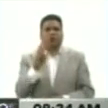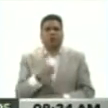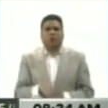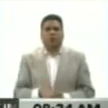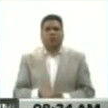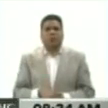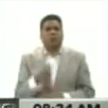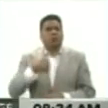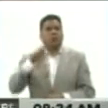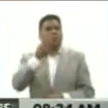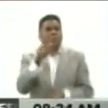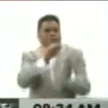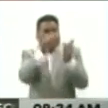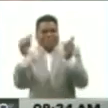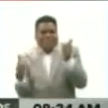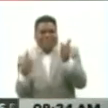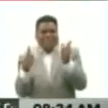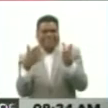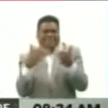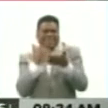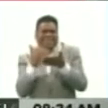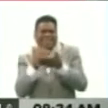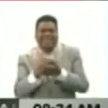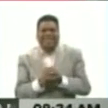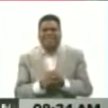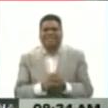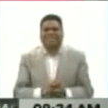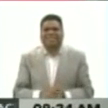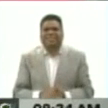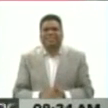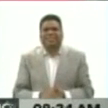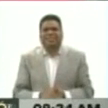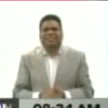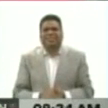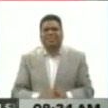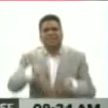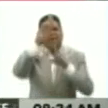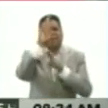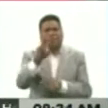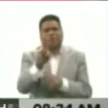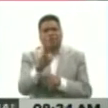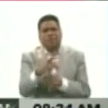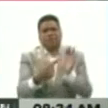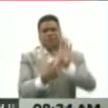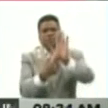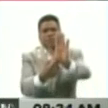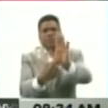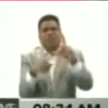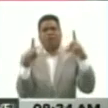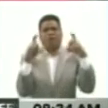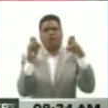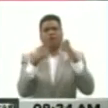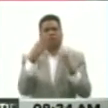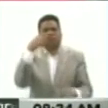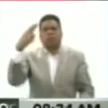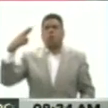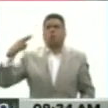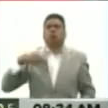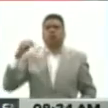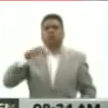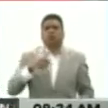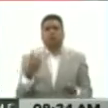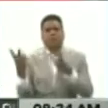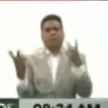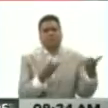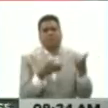recuerdo que estoy yo ahí al lado del compañero Jordán. La él también nos escribió, respetuosamente envío esta foto que me llena de orgullo, tomada durante la visita